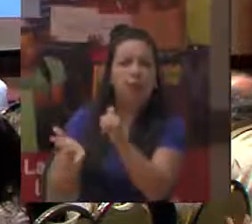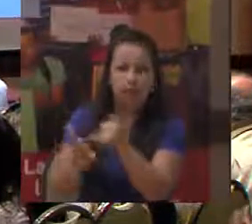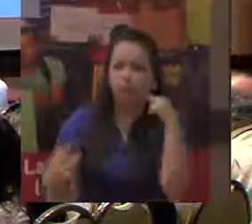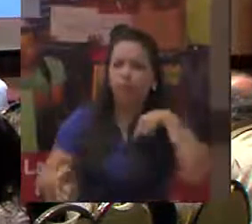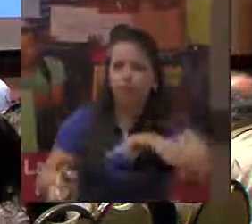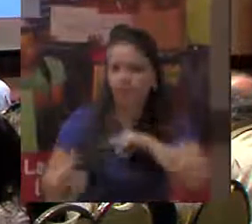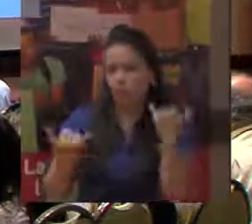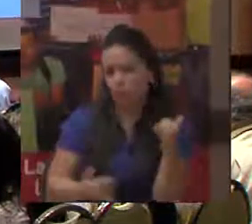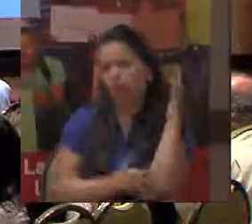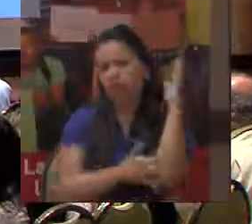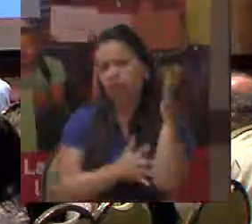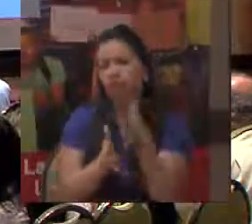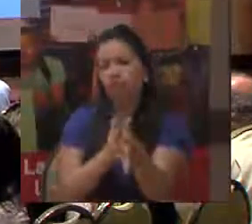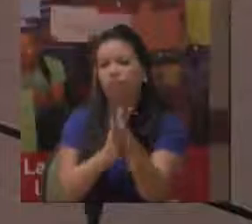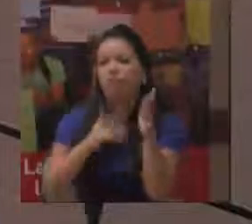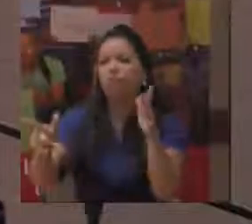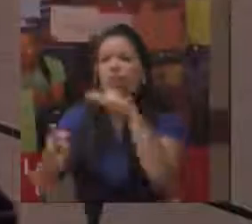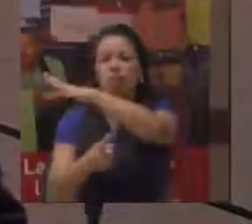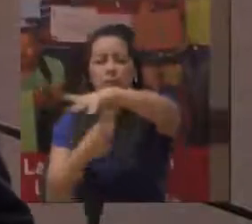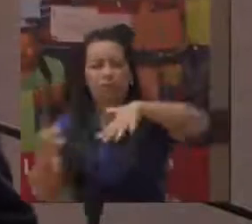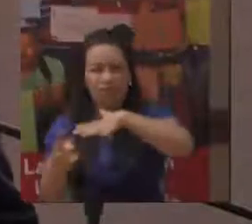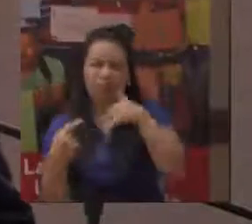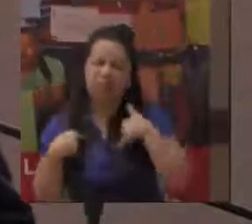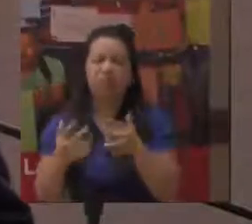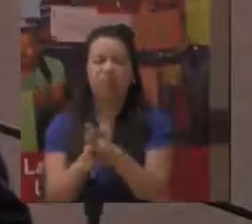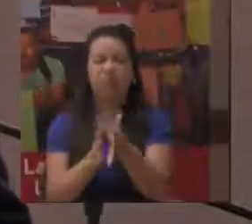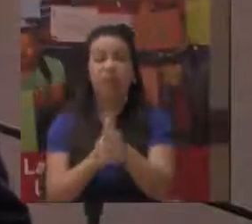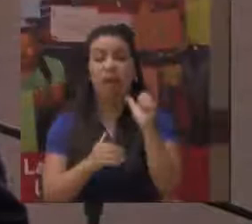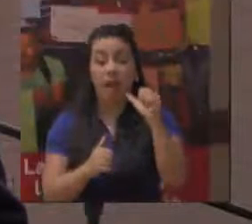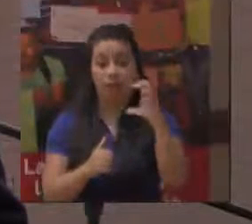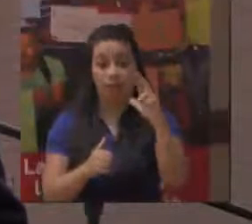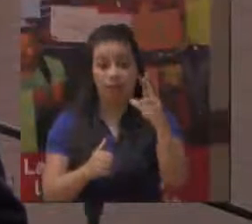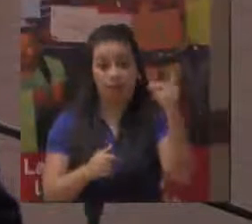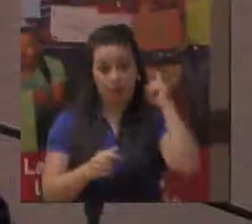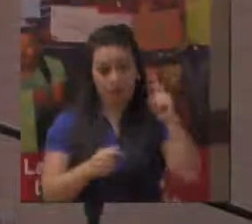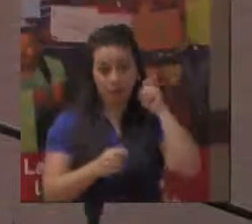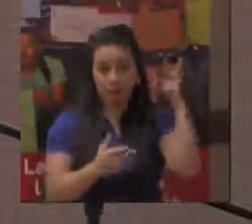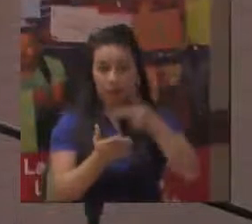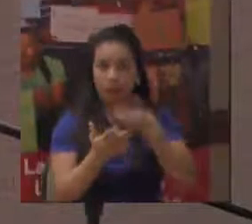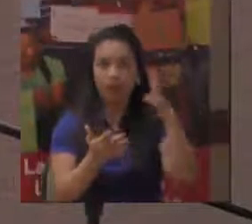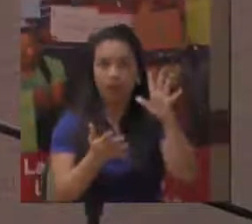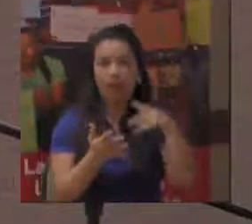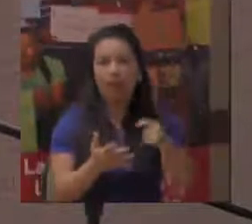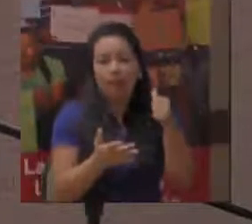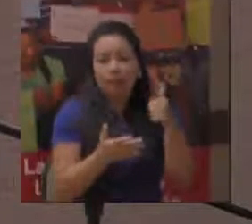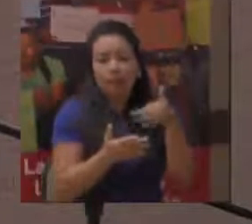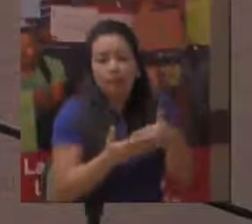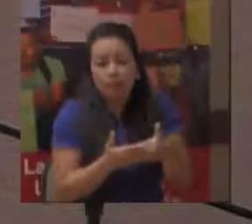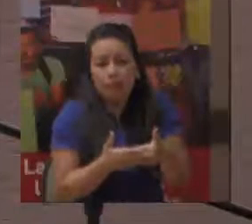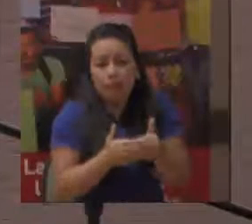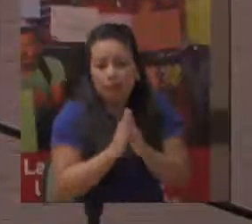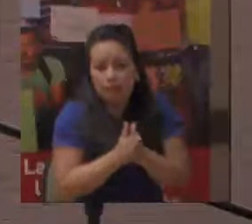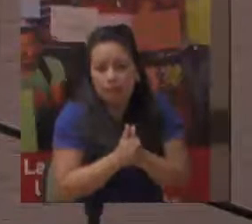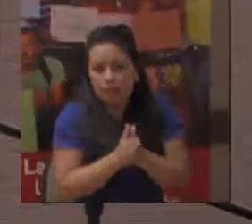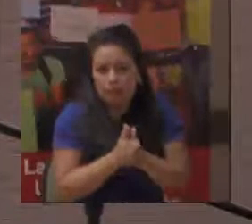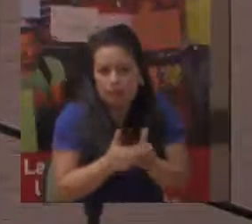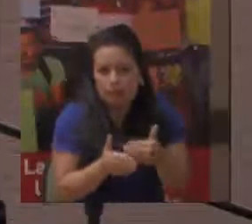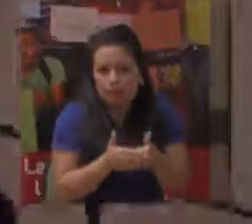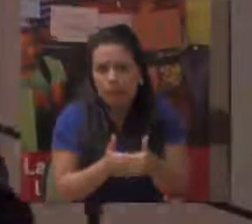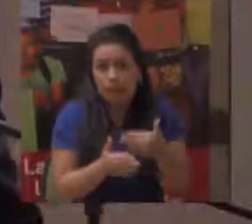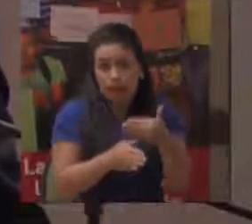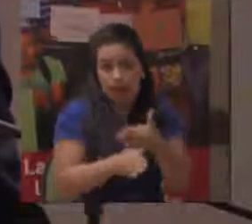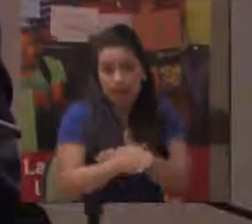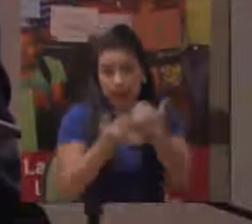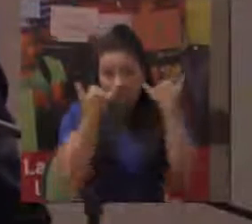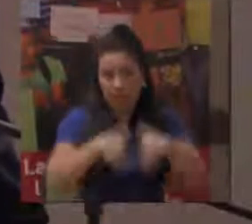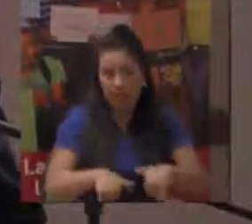social y ambiental. La ACR, en el año 2015, finalizando esa vigencia, tiene un activo total de más de 10 mil